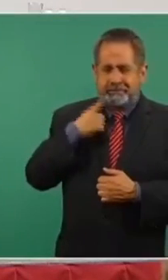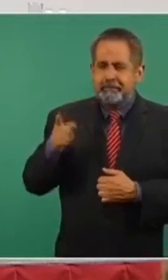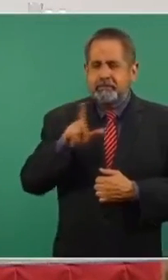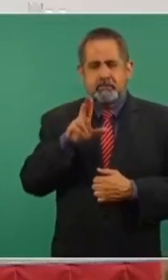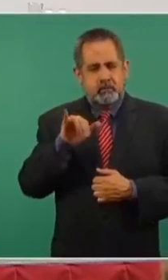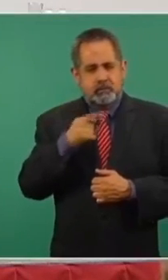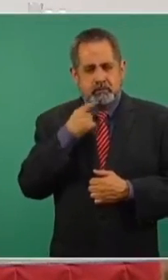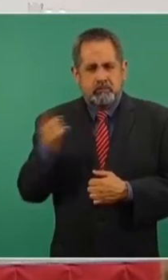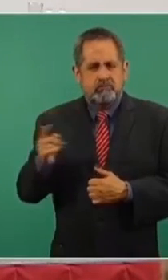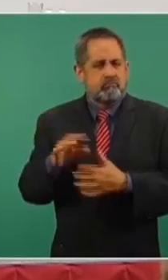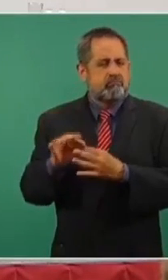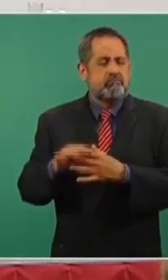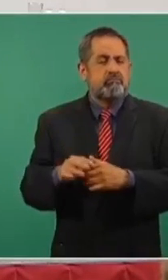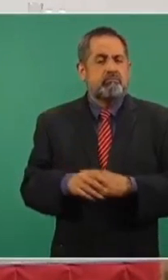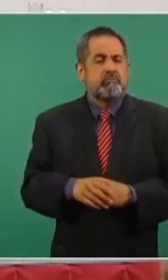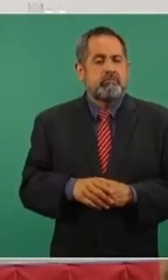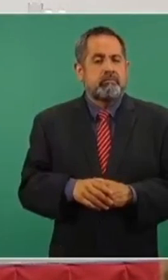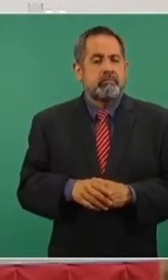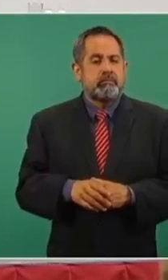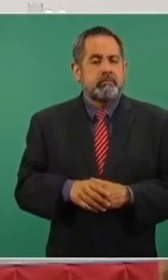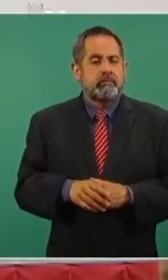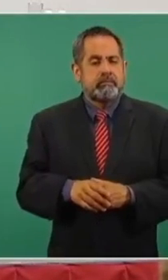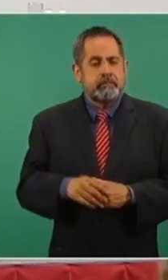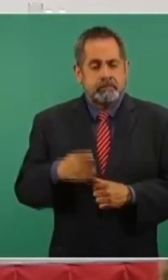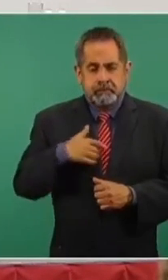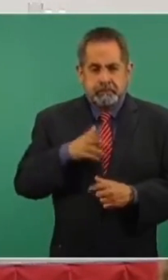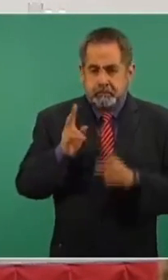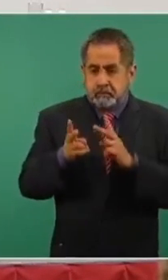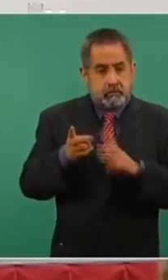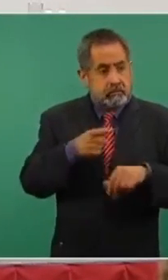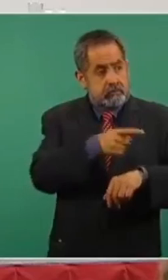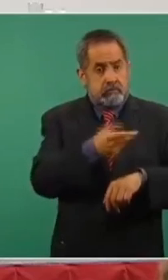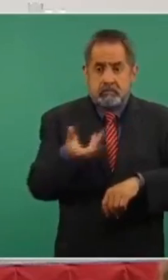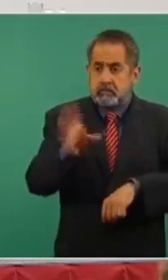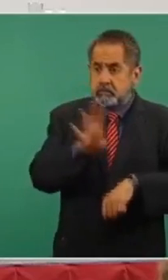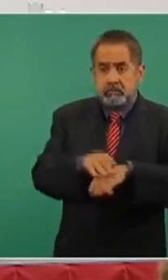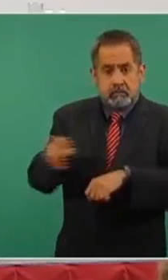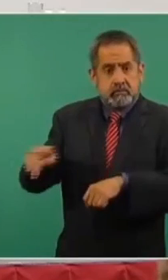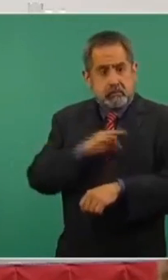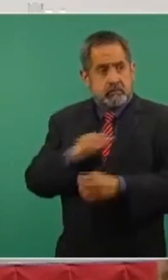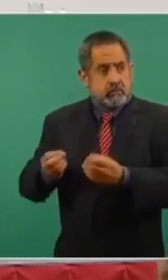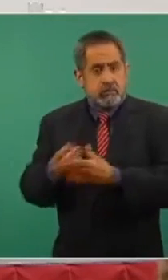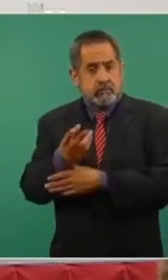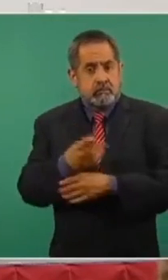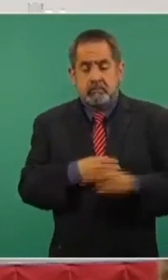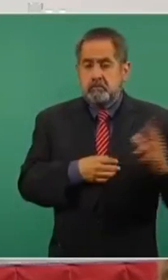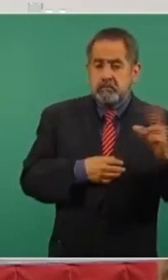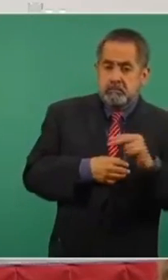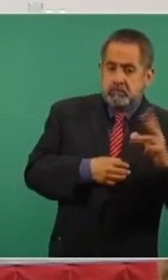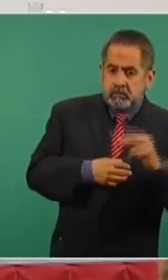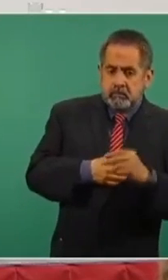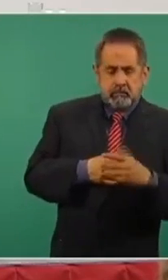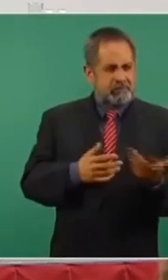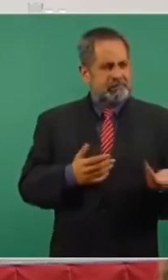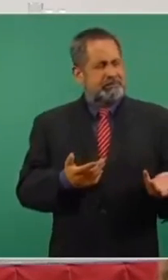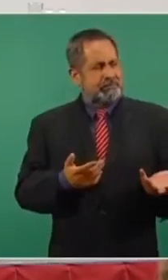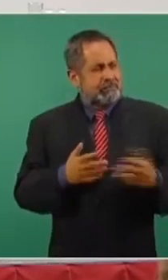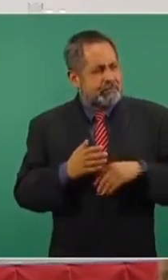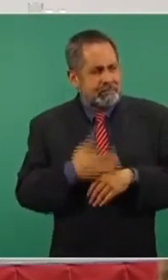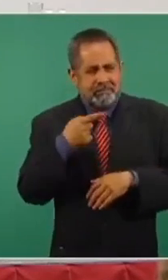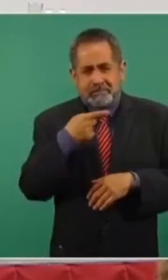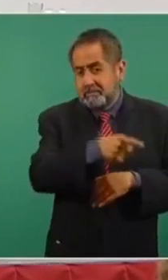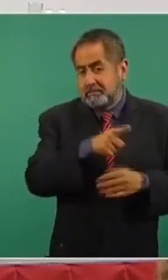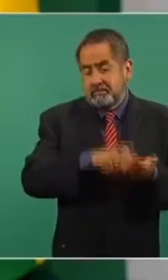que ya tenía el salvoconducto y no podía salir, lo que ya explicó,